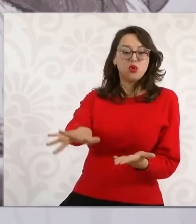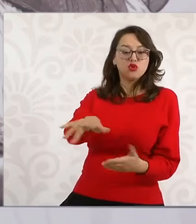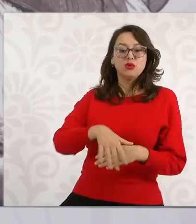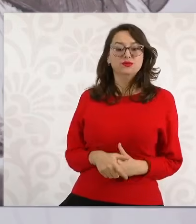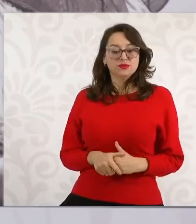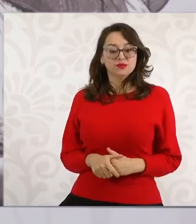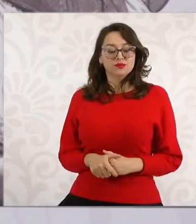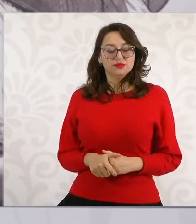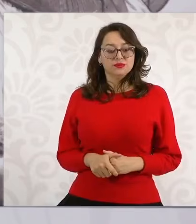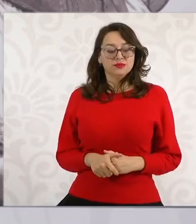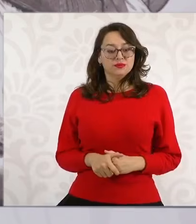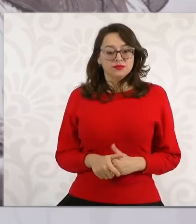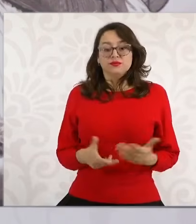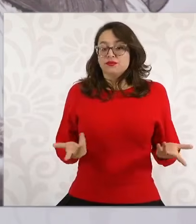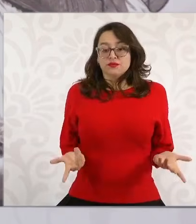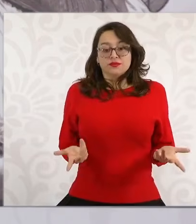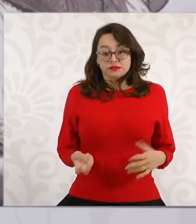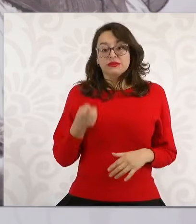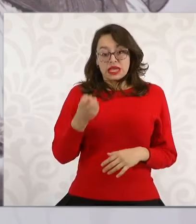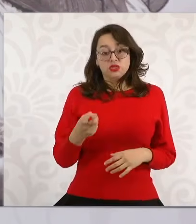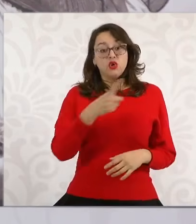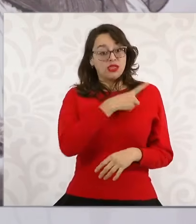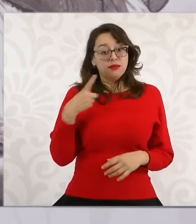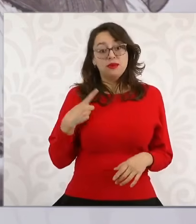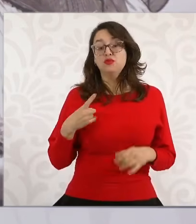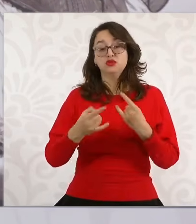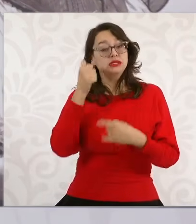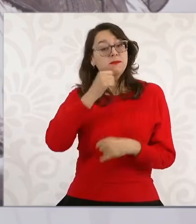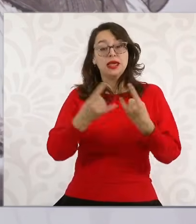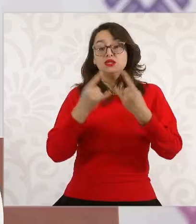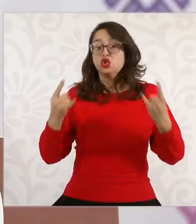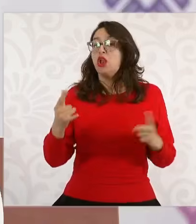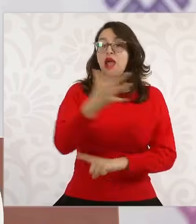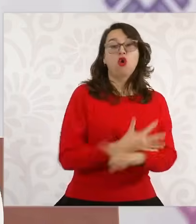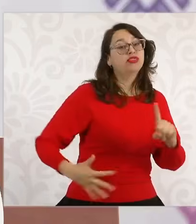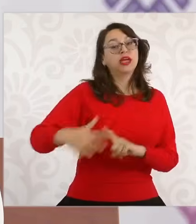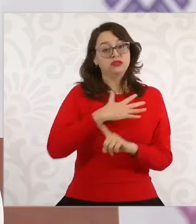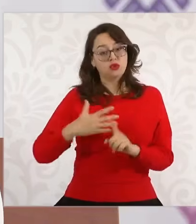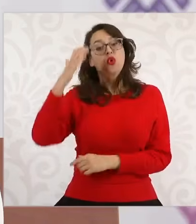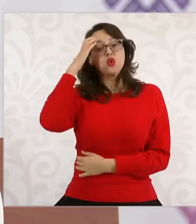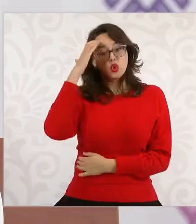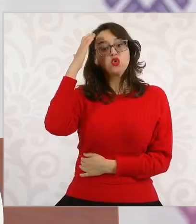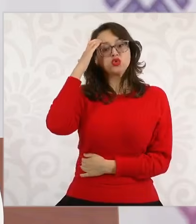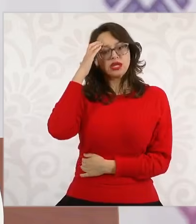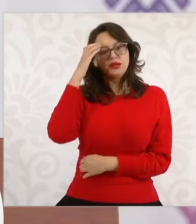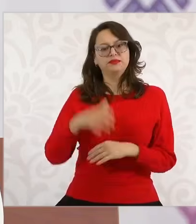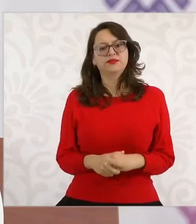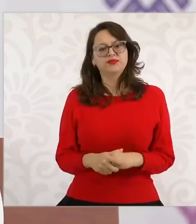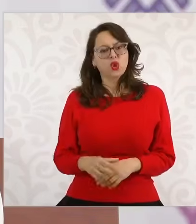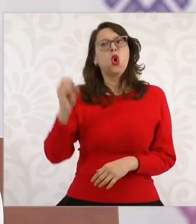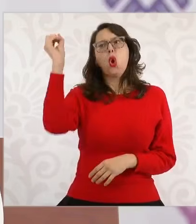Entonces, hay que poner todo en contexto, todo en contexto. Y se pueden tener